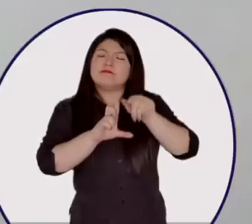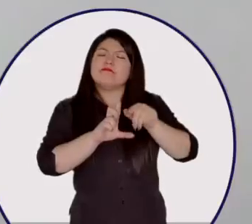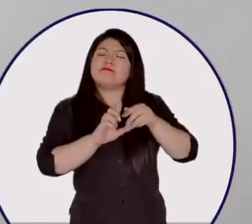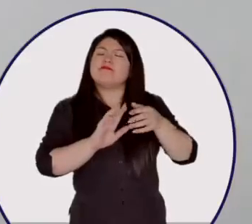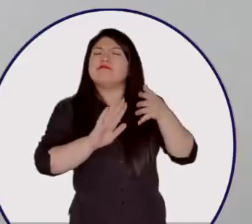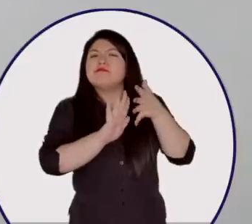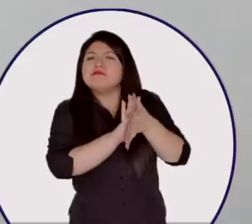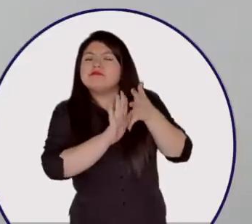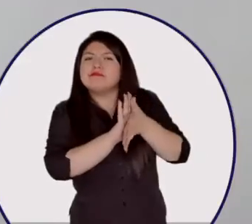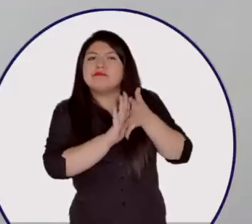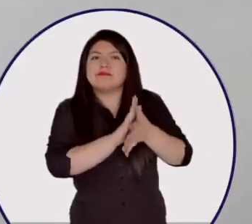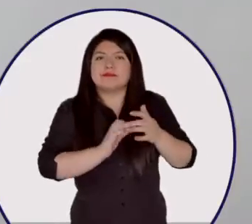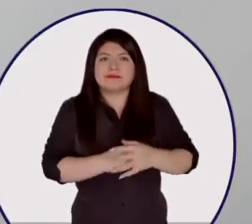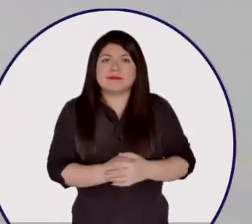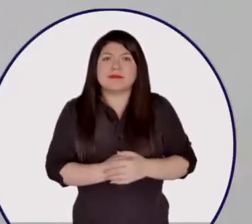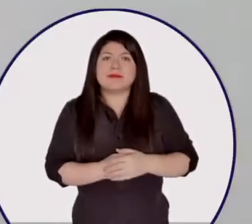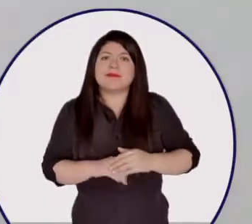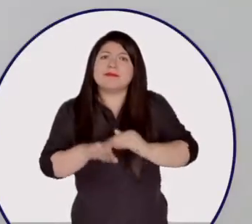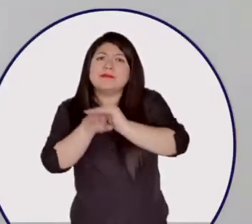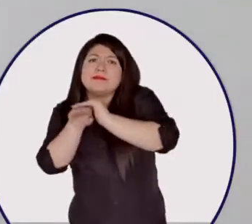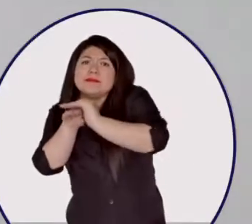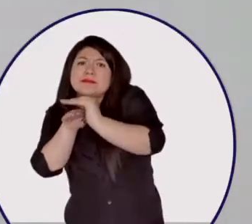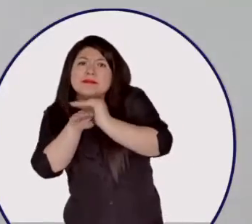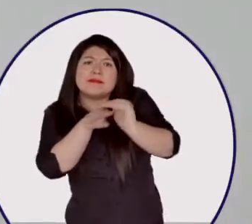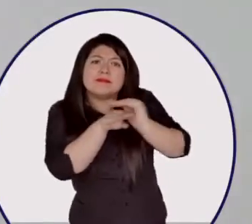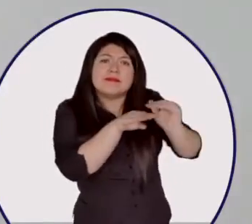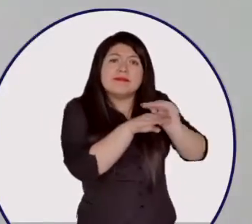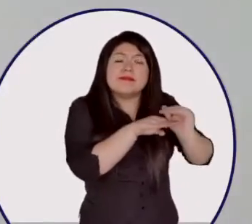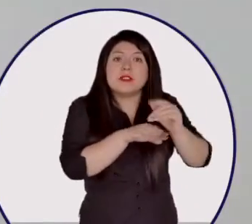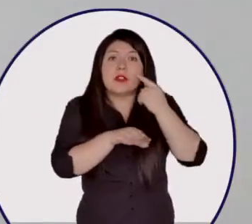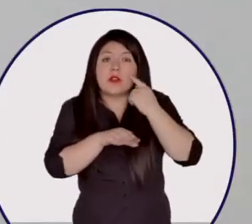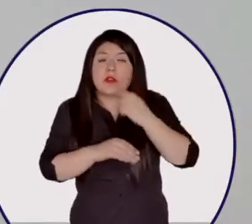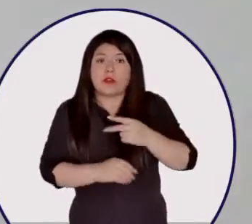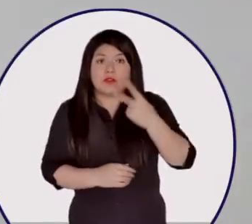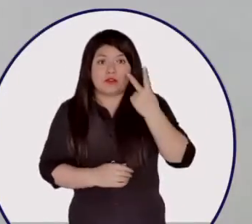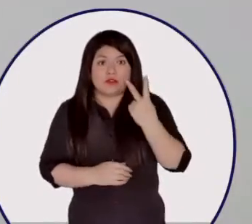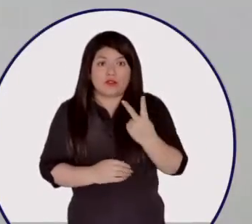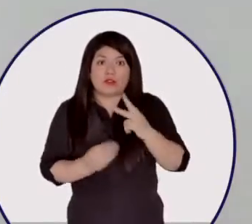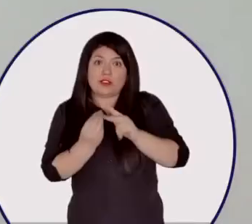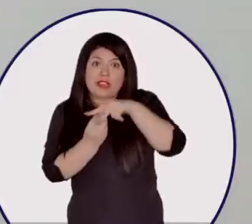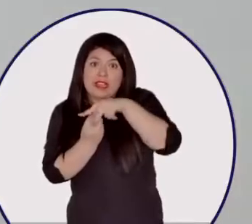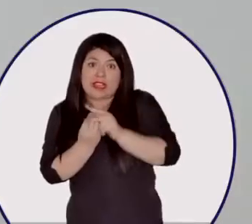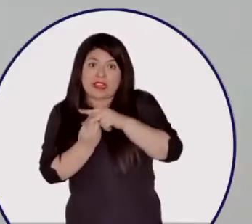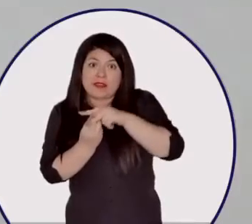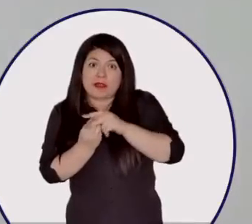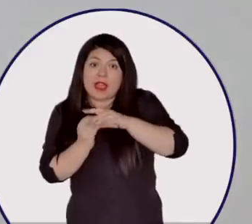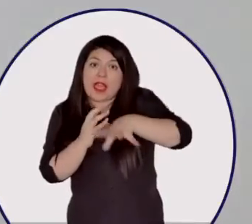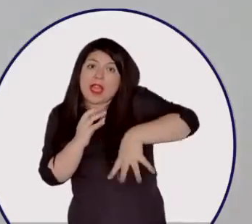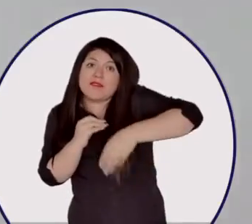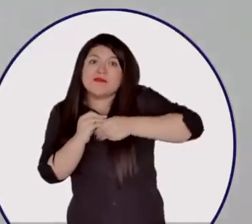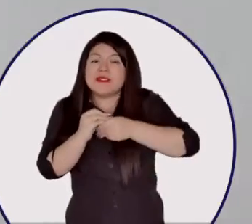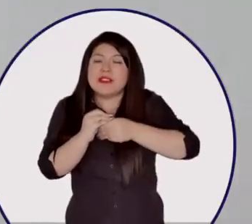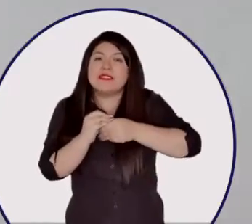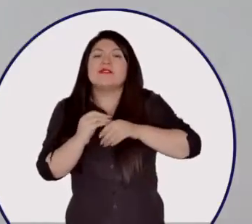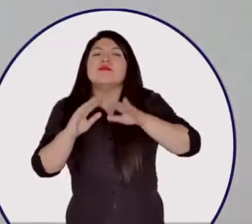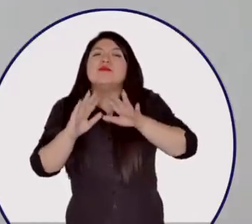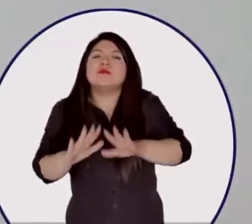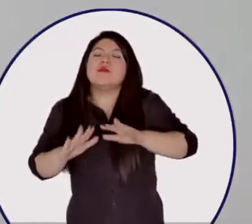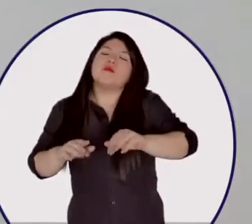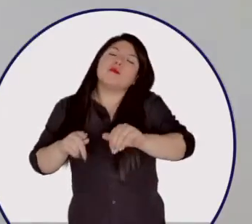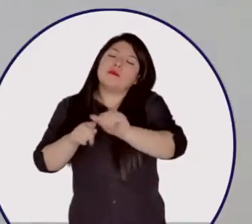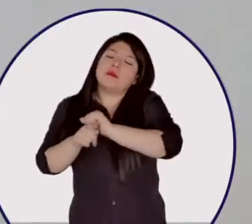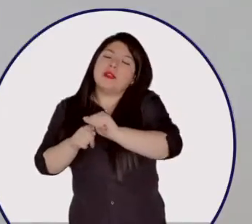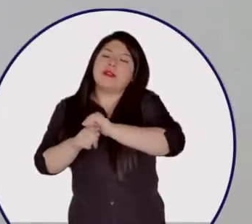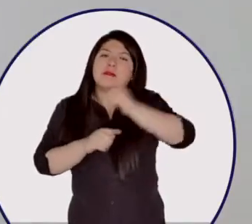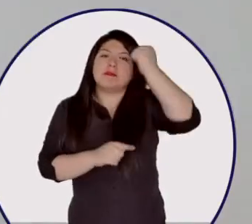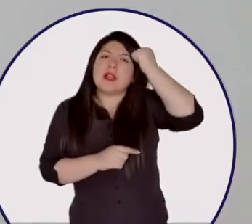módulo de esta sección. Los invitamos a que ustedes puedan conocer estas dos herramientas que complementan nuestra